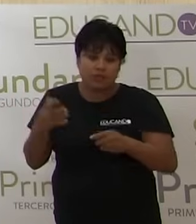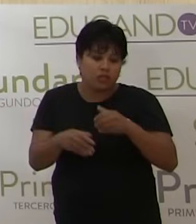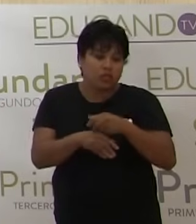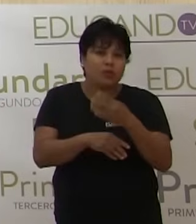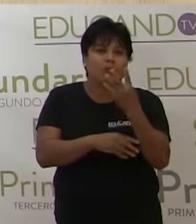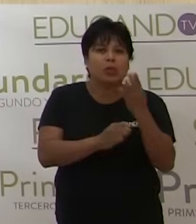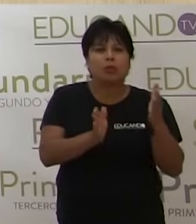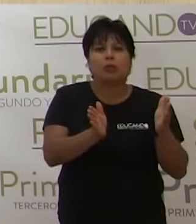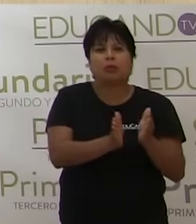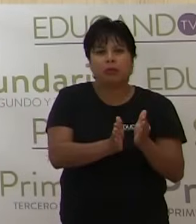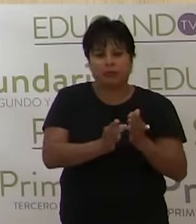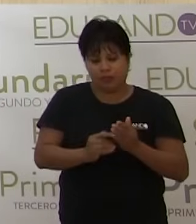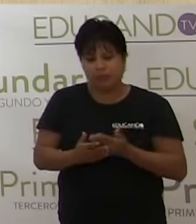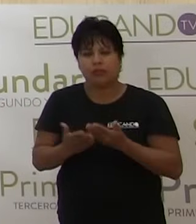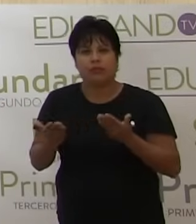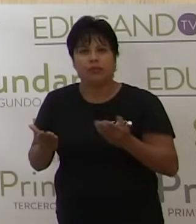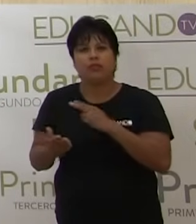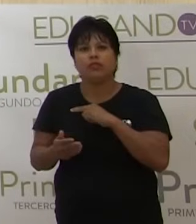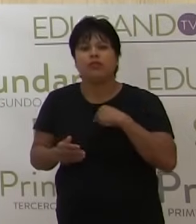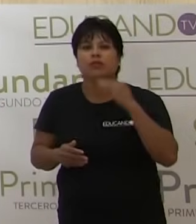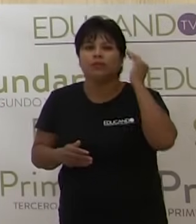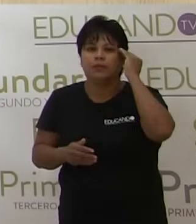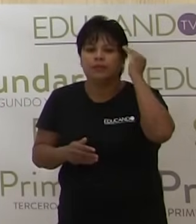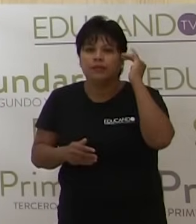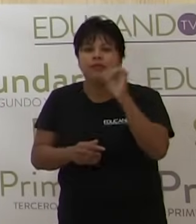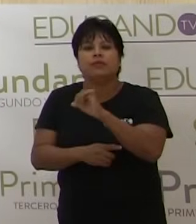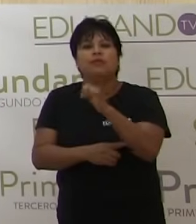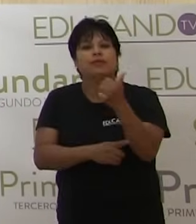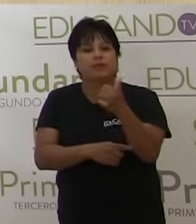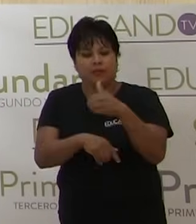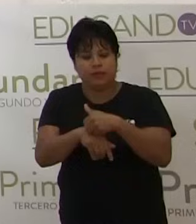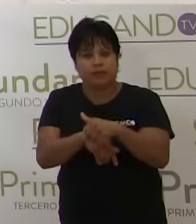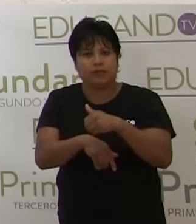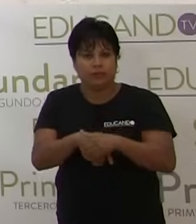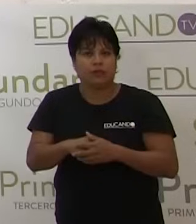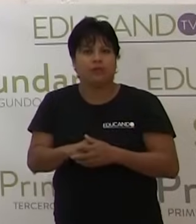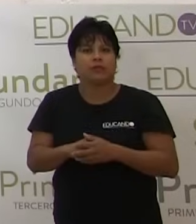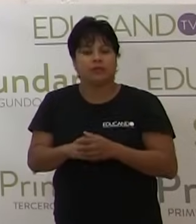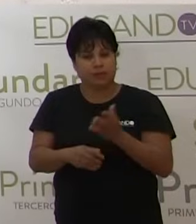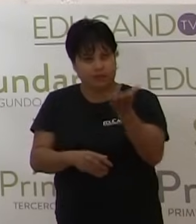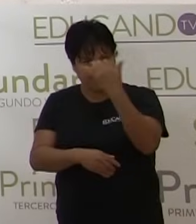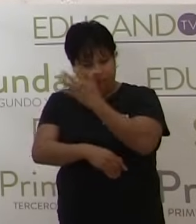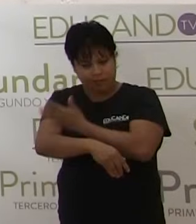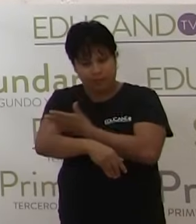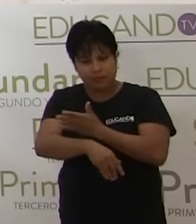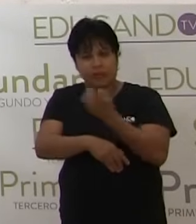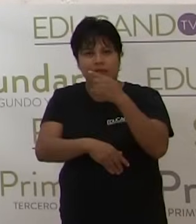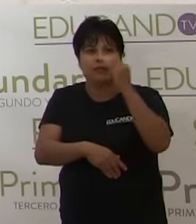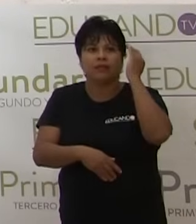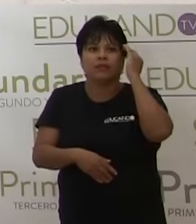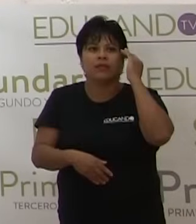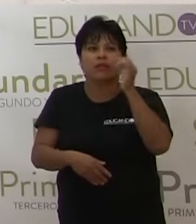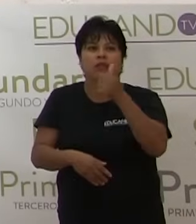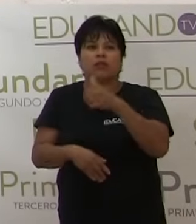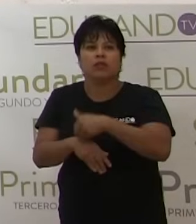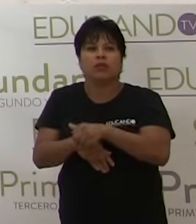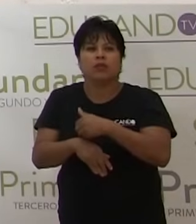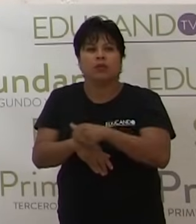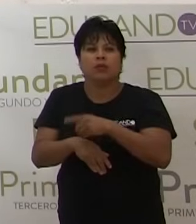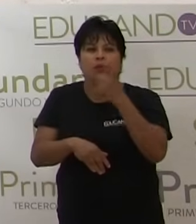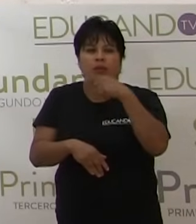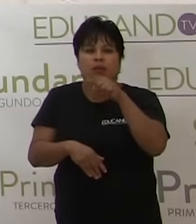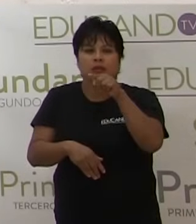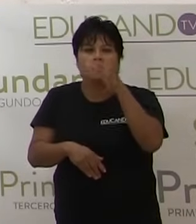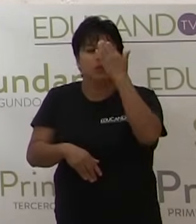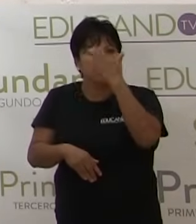cuatro a continuación vamos a conocer otro número Acompáñame a conocer otro número para que